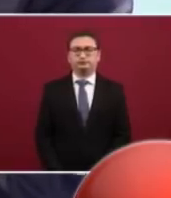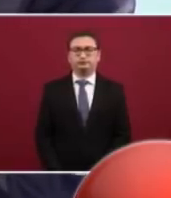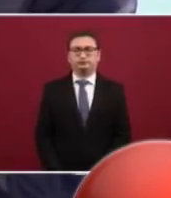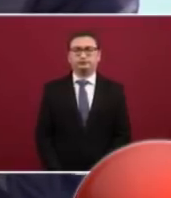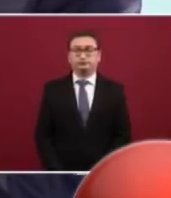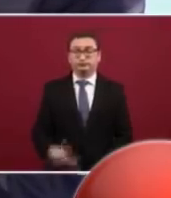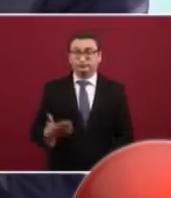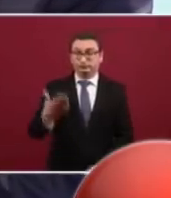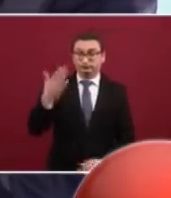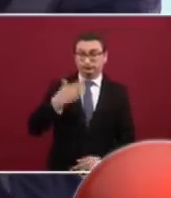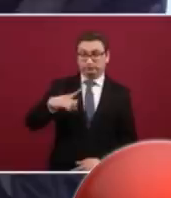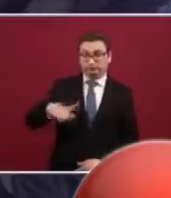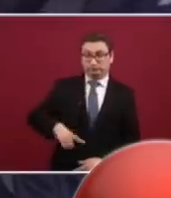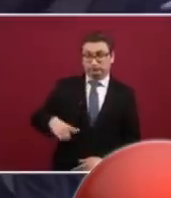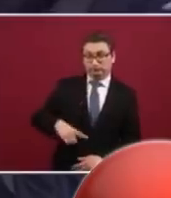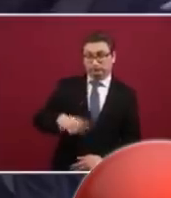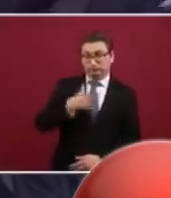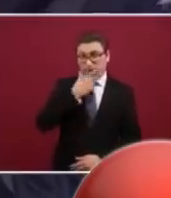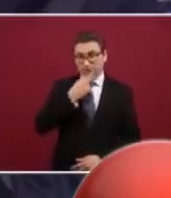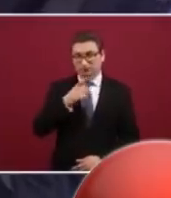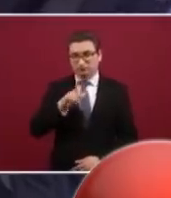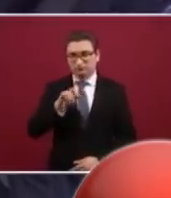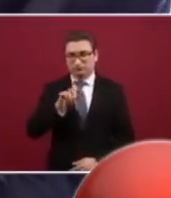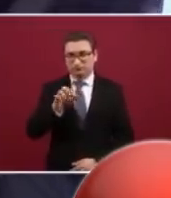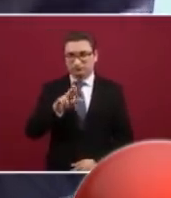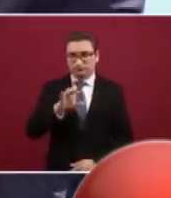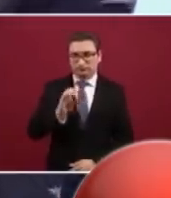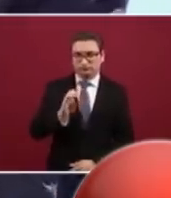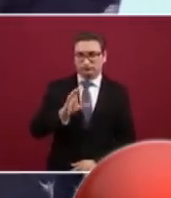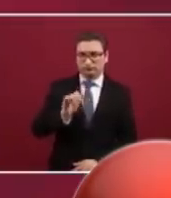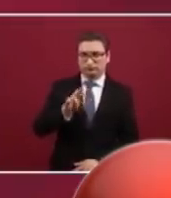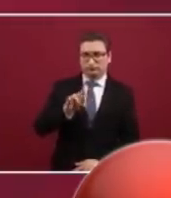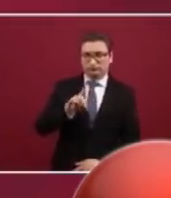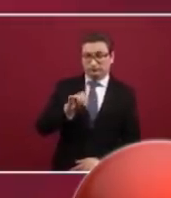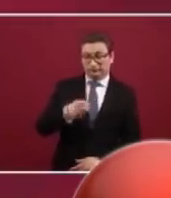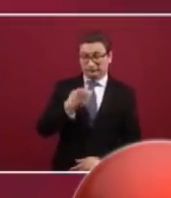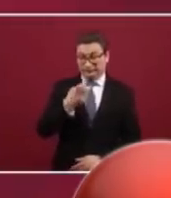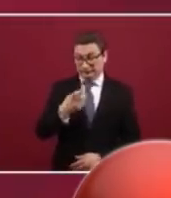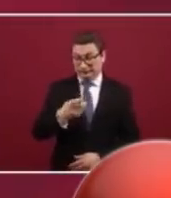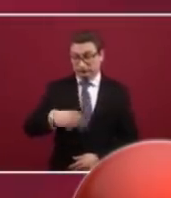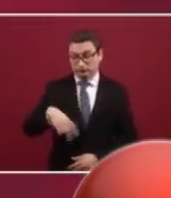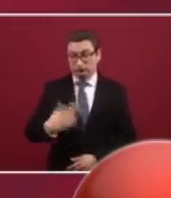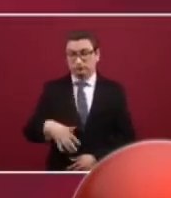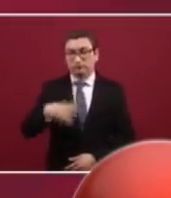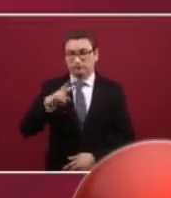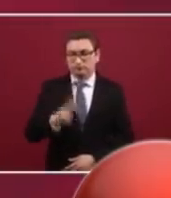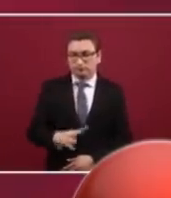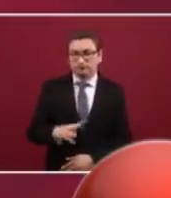Lázaro Cárdenas y en particular